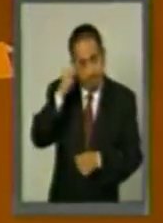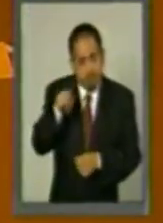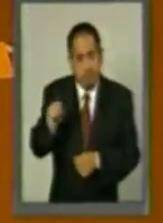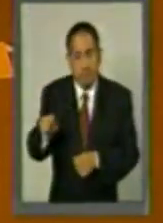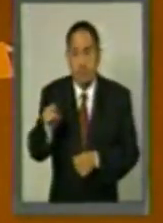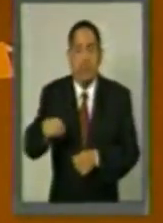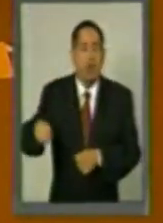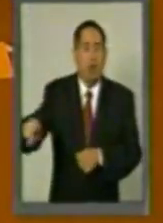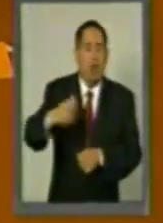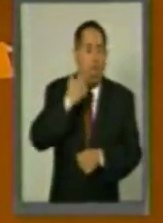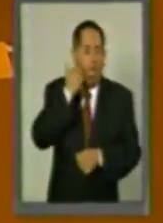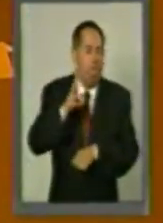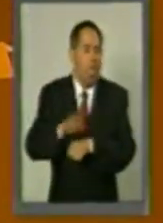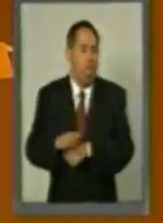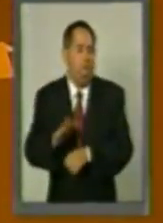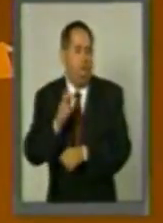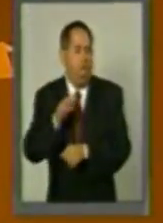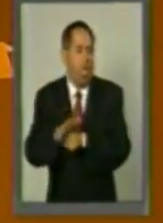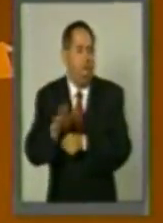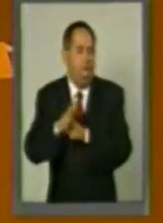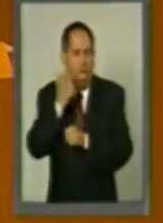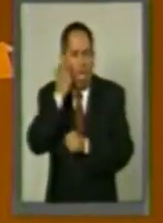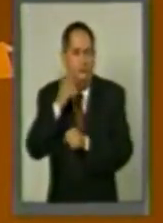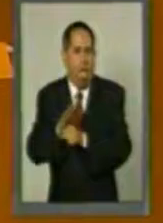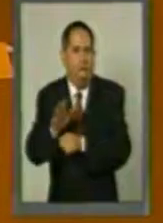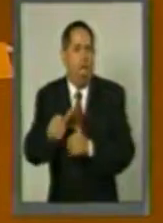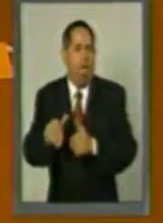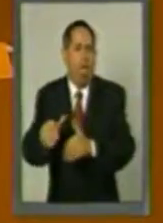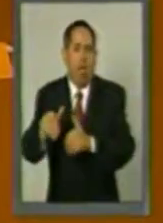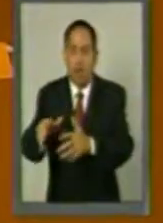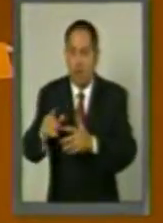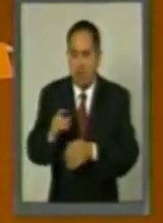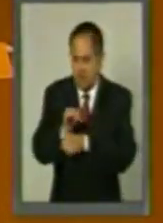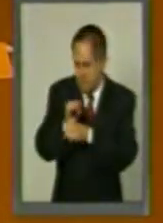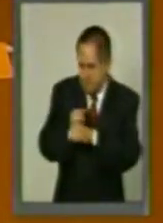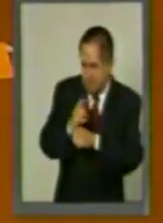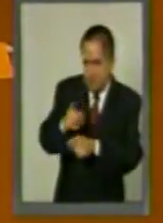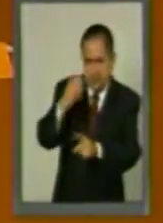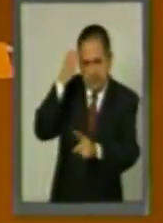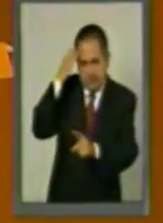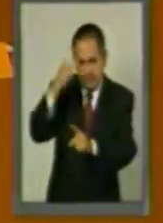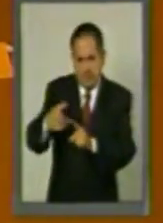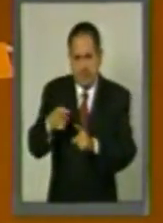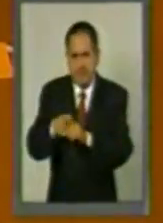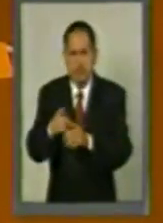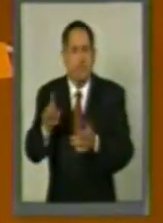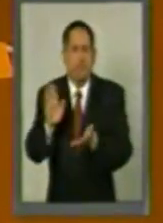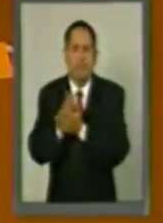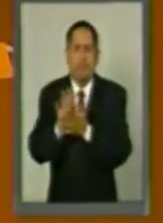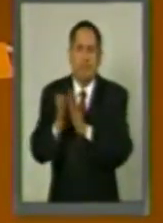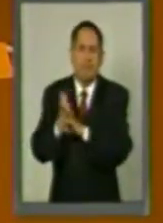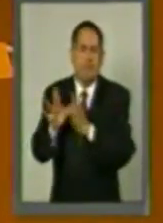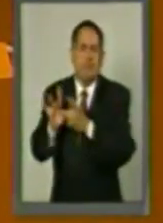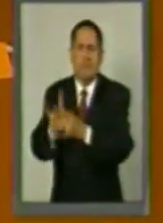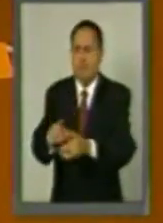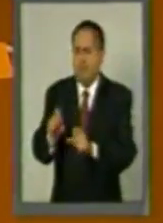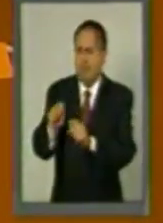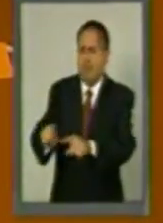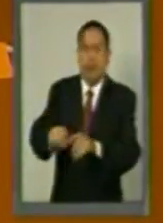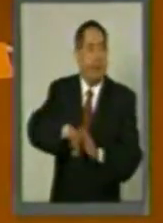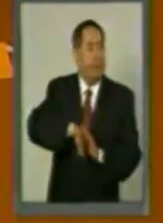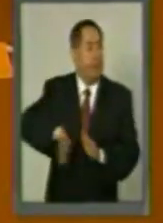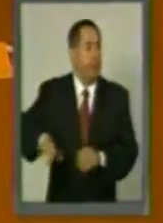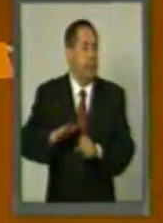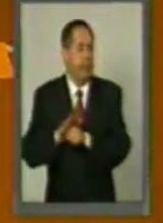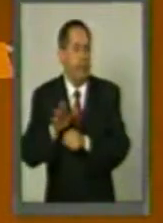han solapado a personajes, por cierto, sujetos a investigación criminal por vínculos con la delincuencia